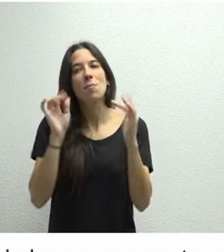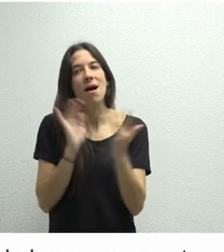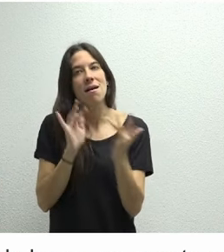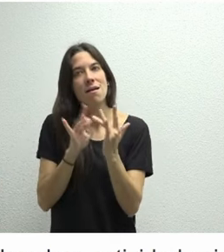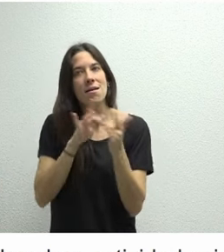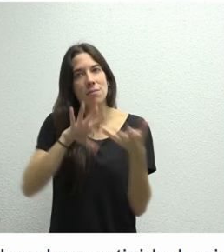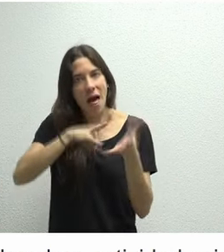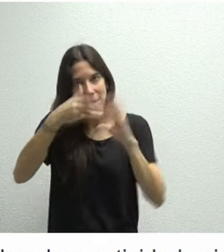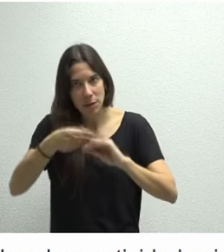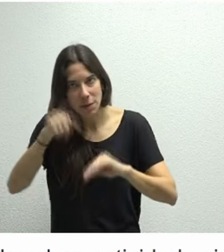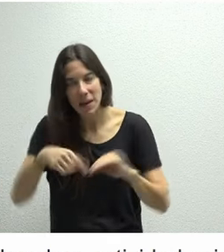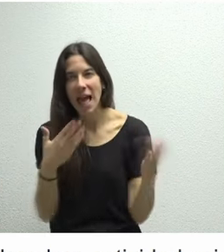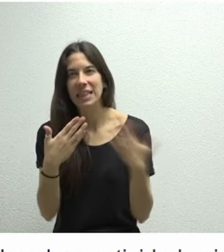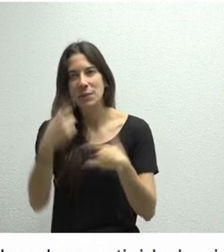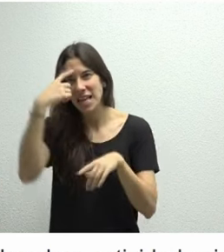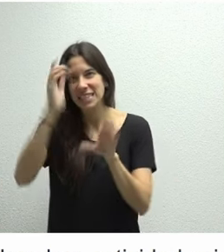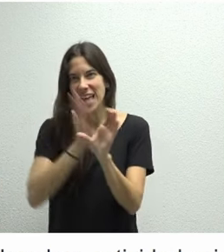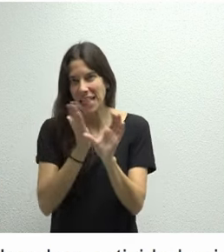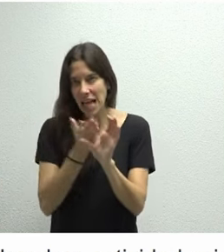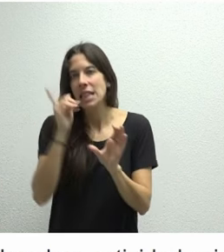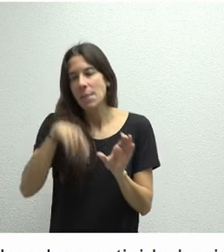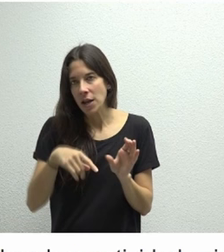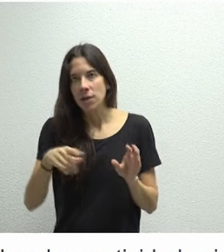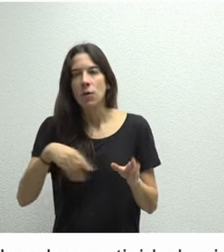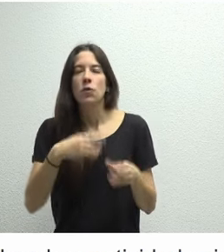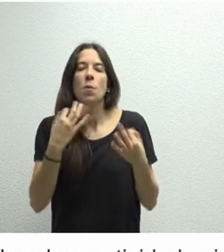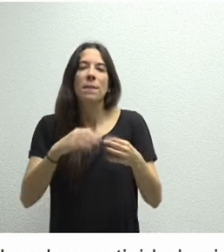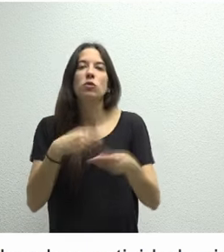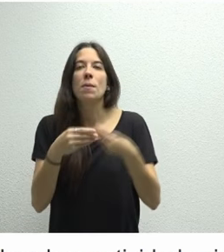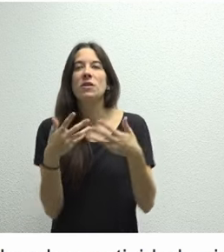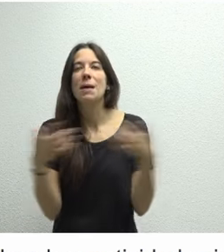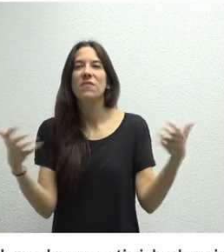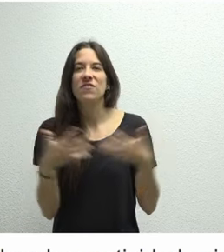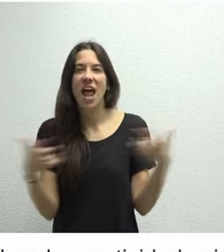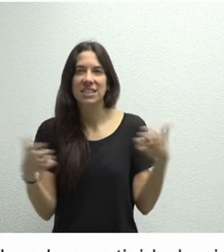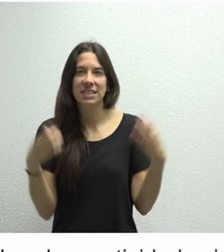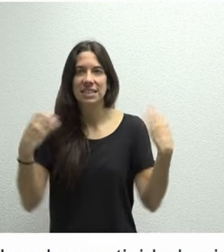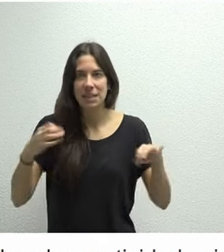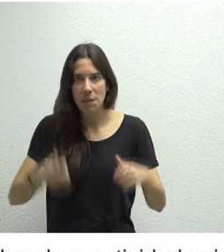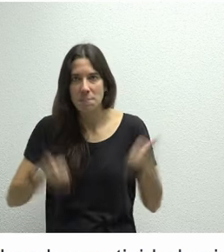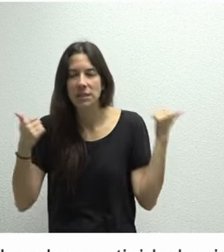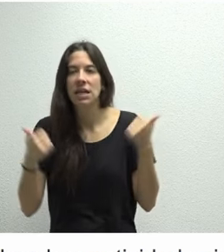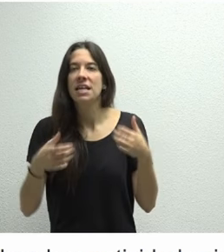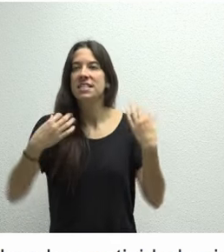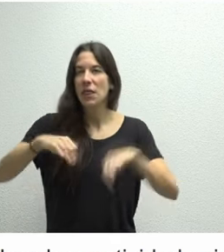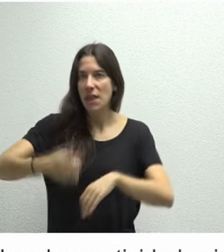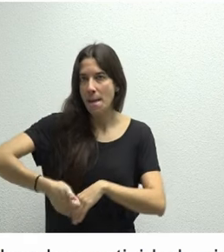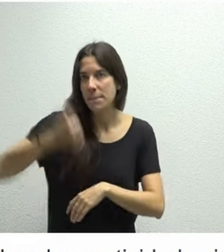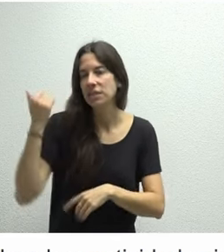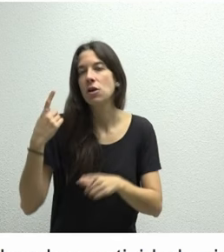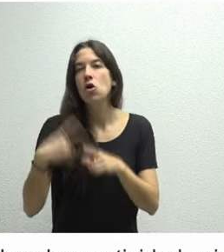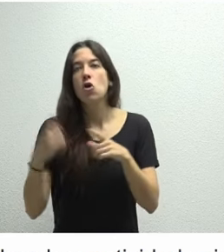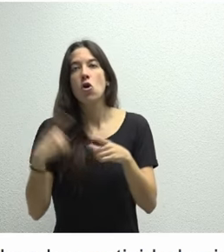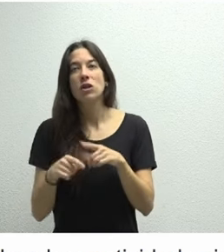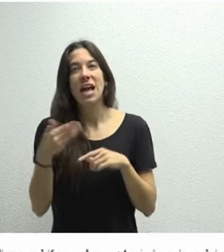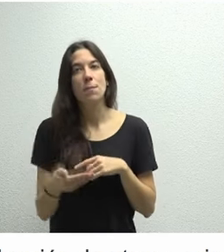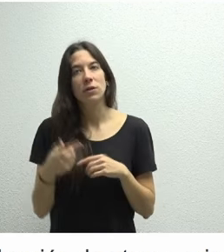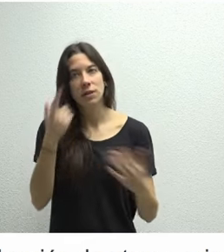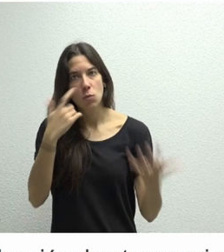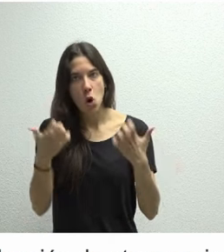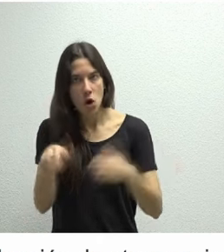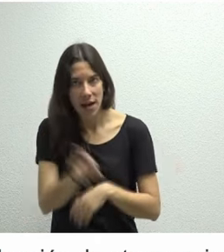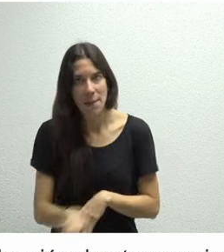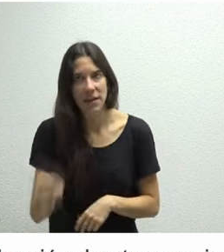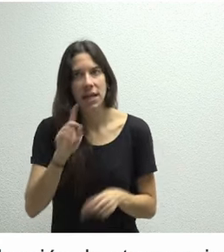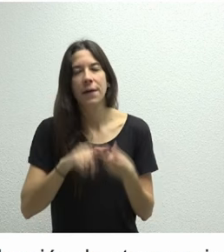entrevista psiquiátrica utilizamos evidentemente frases más simples más sencillas reiteramos lo importante utilizamos menos